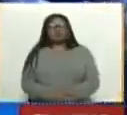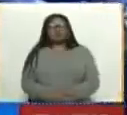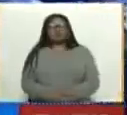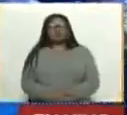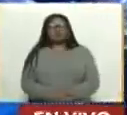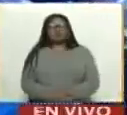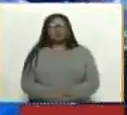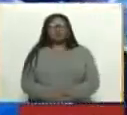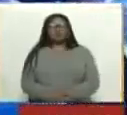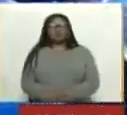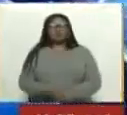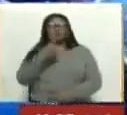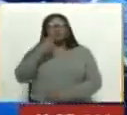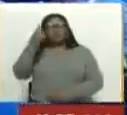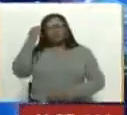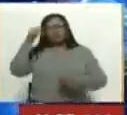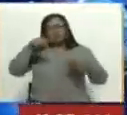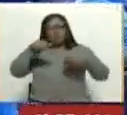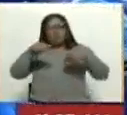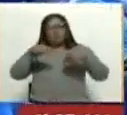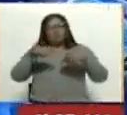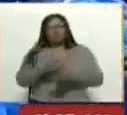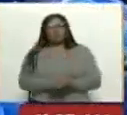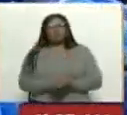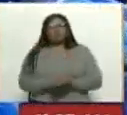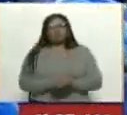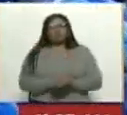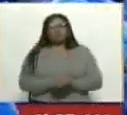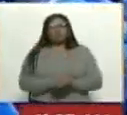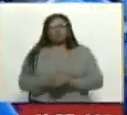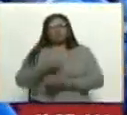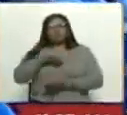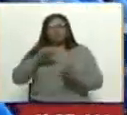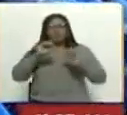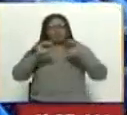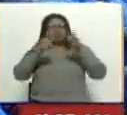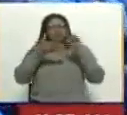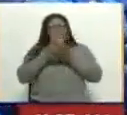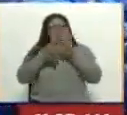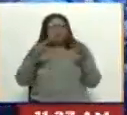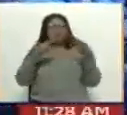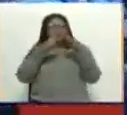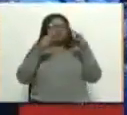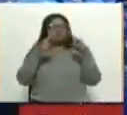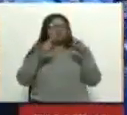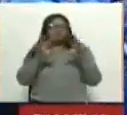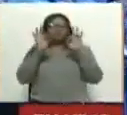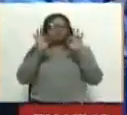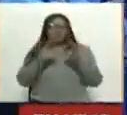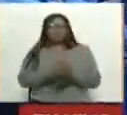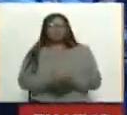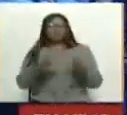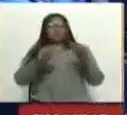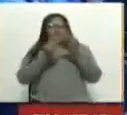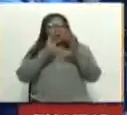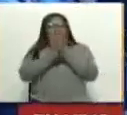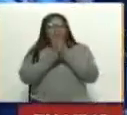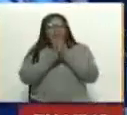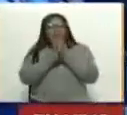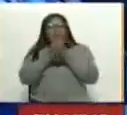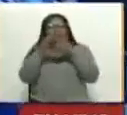bueno el día el día de hoy estaremos iniciando este gran encuentro con amigos intelectuales